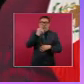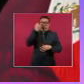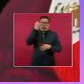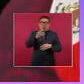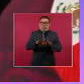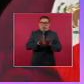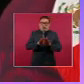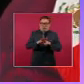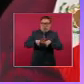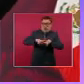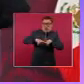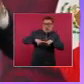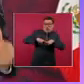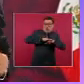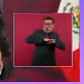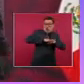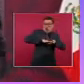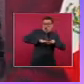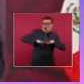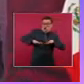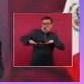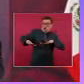un terraplén de